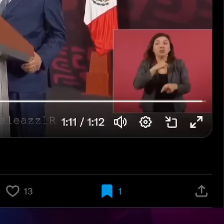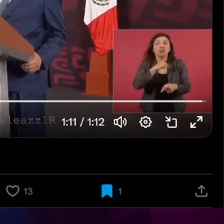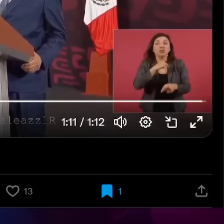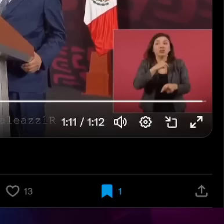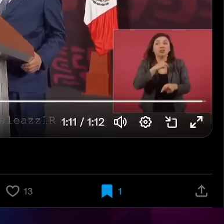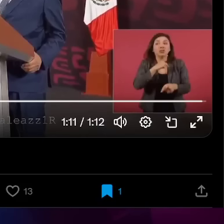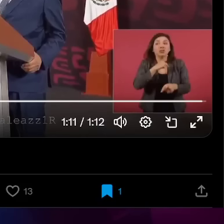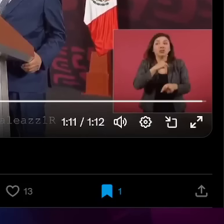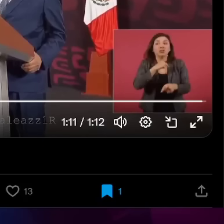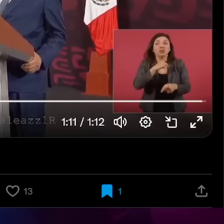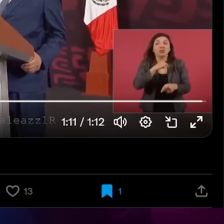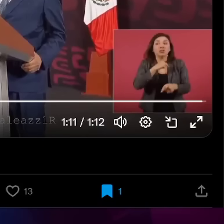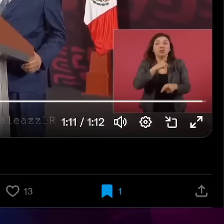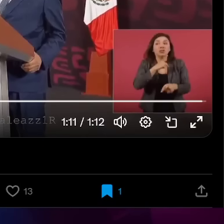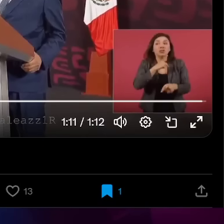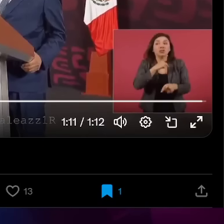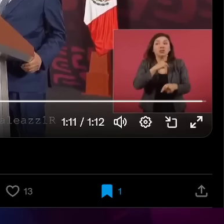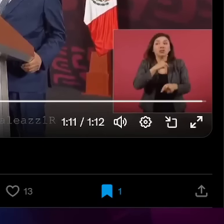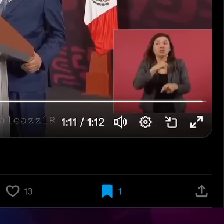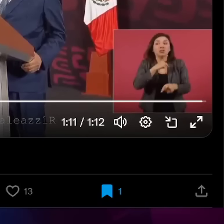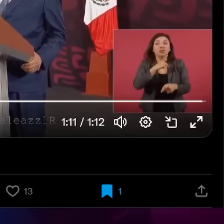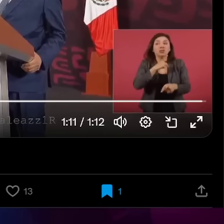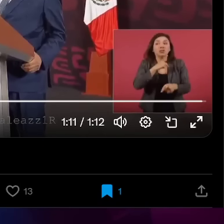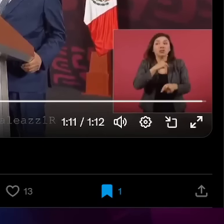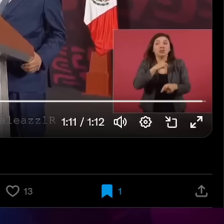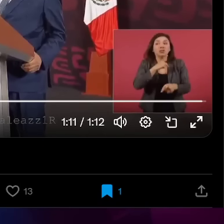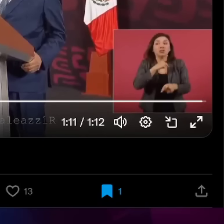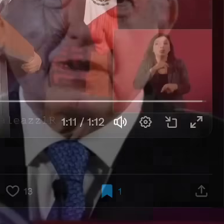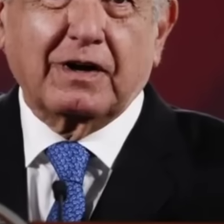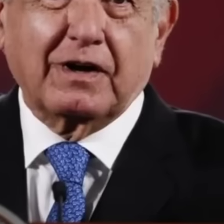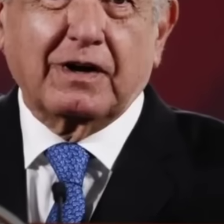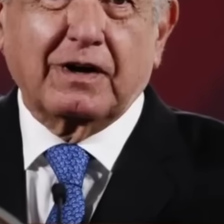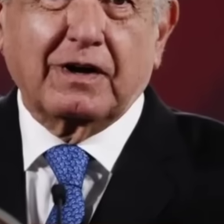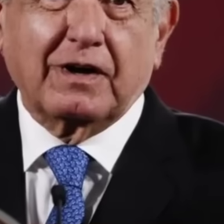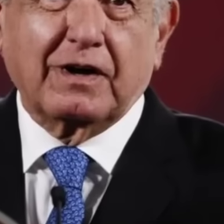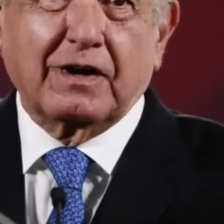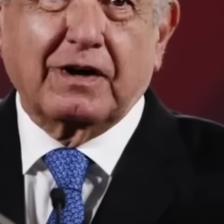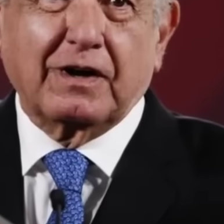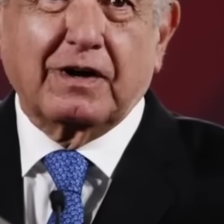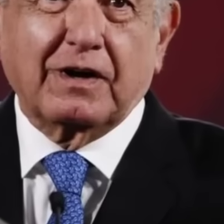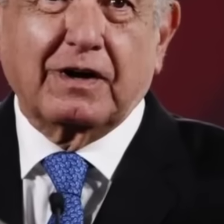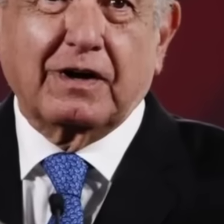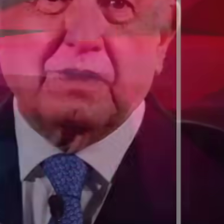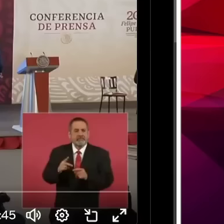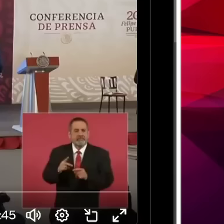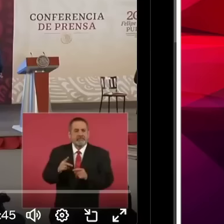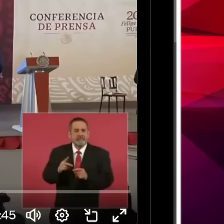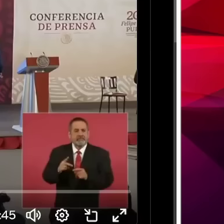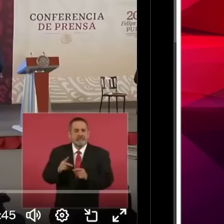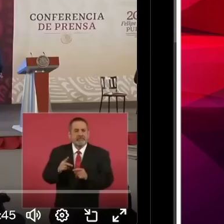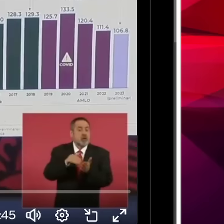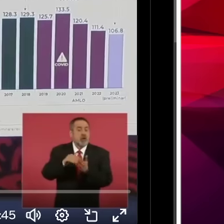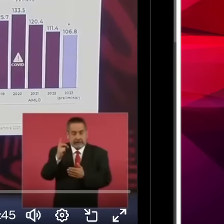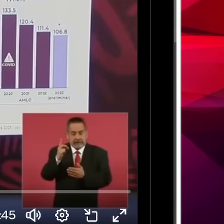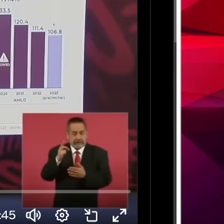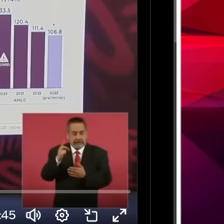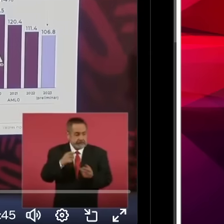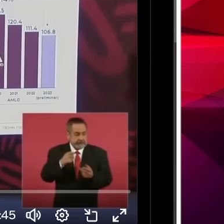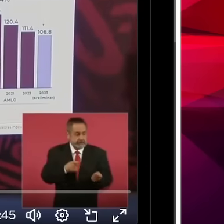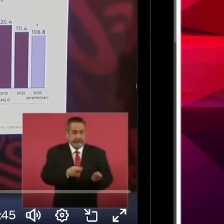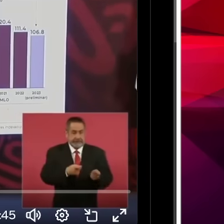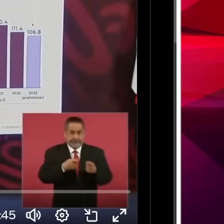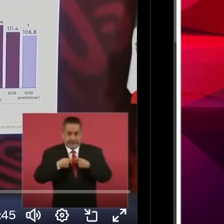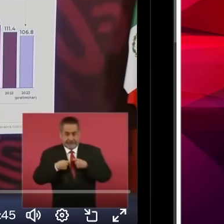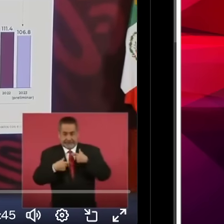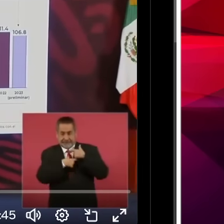el presidente sobre este rescate que ya se puede decir se logró de Pemex. El propio Octavio